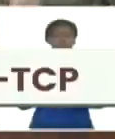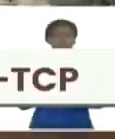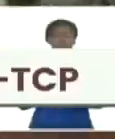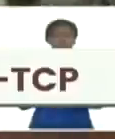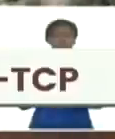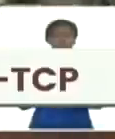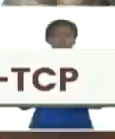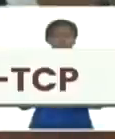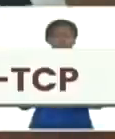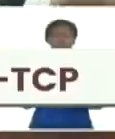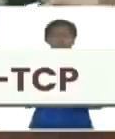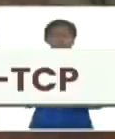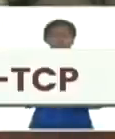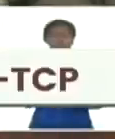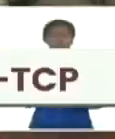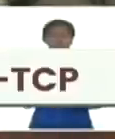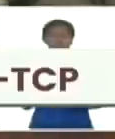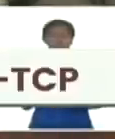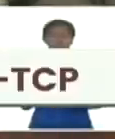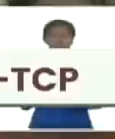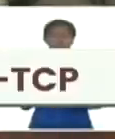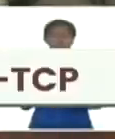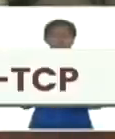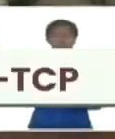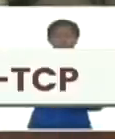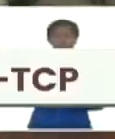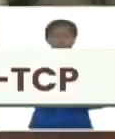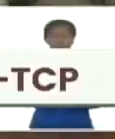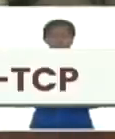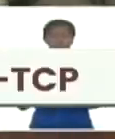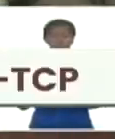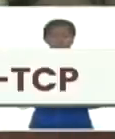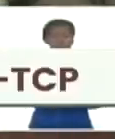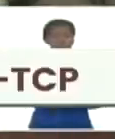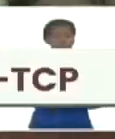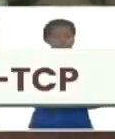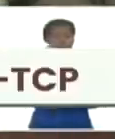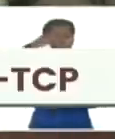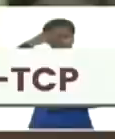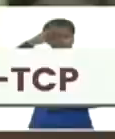discriminatoria en relación con los cubanos que quieren salir.